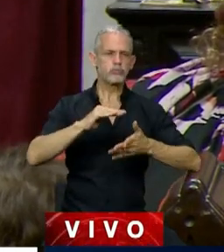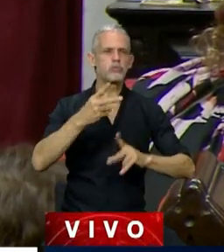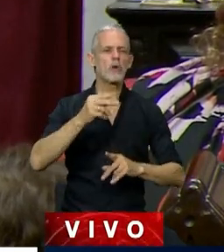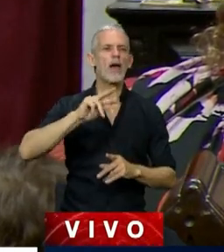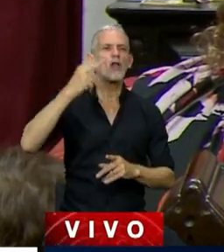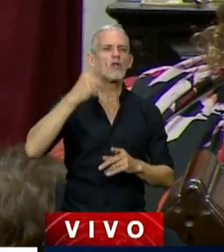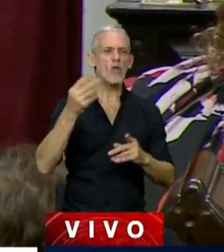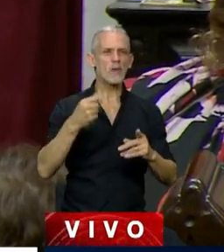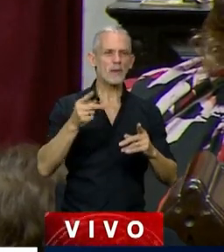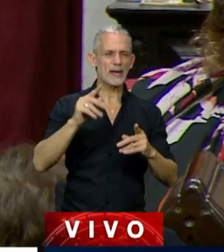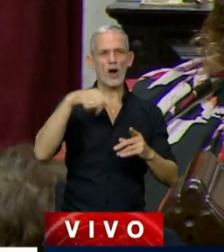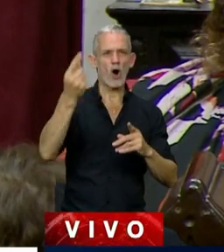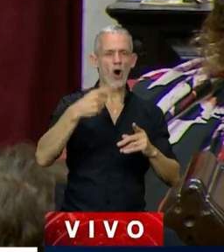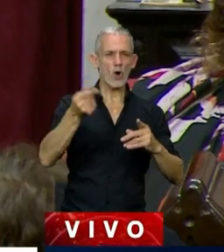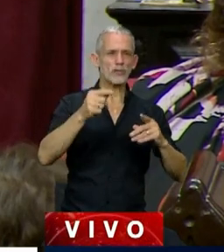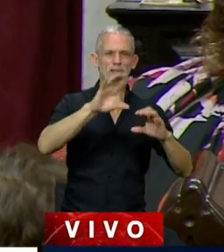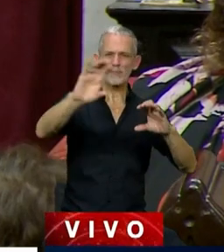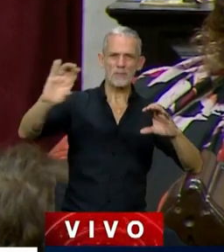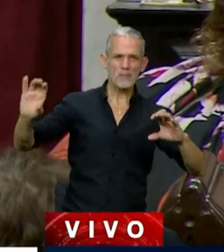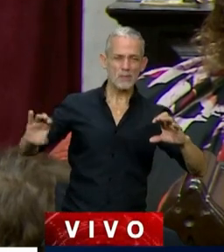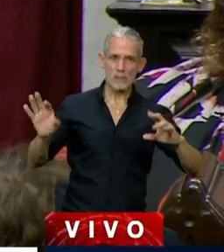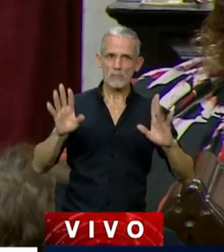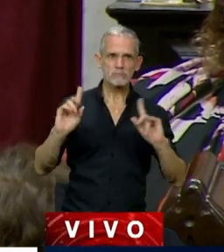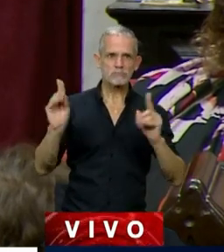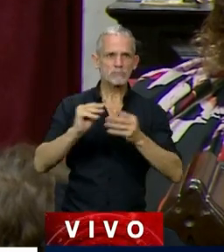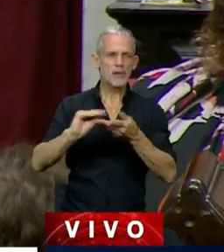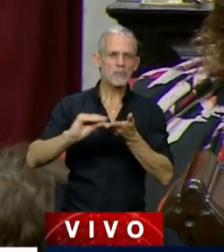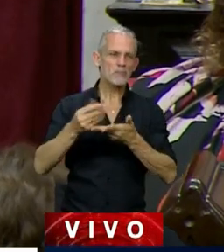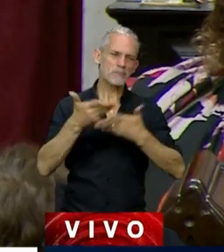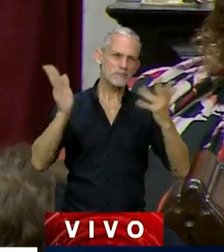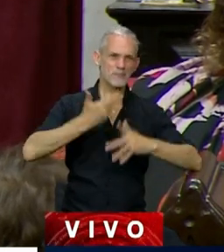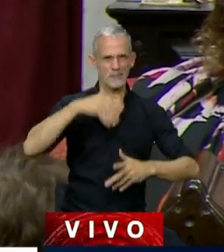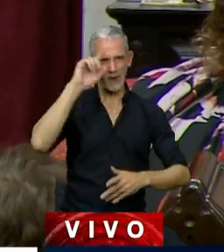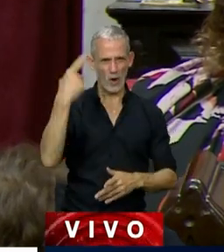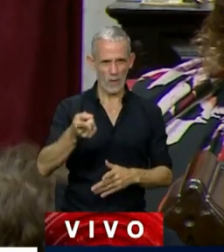más del doble que en el resto de las áreas de la administración pública.